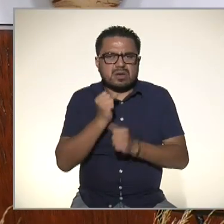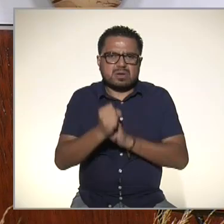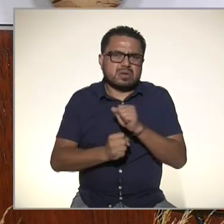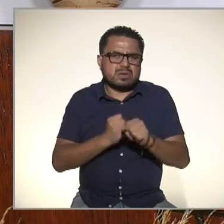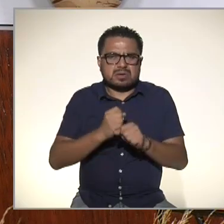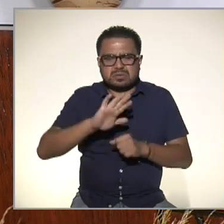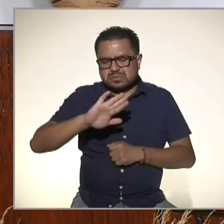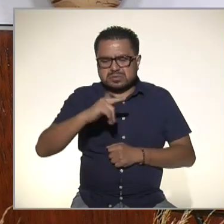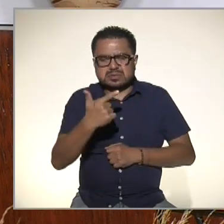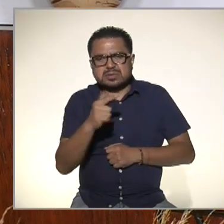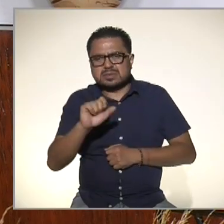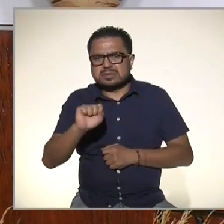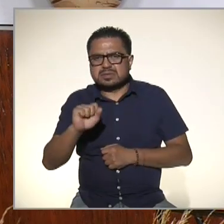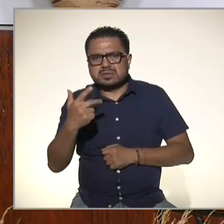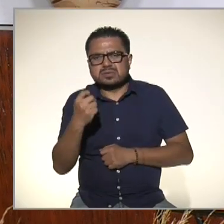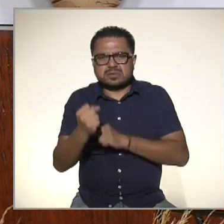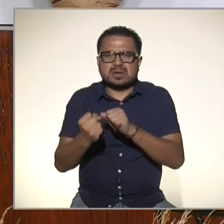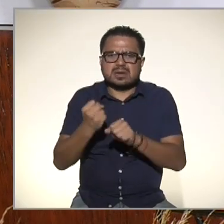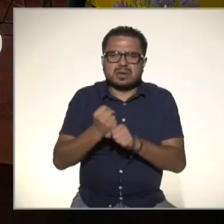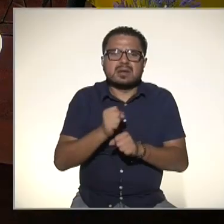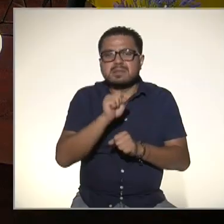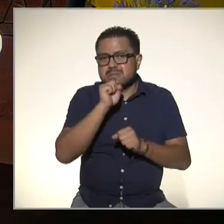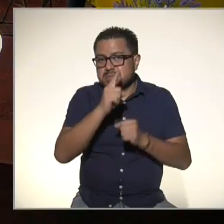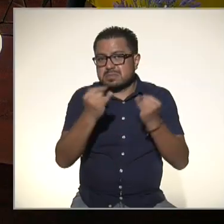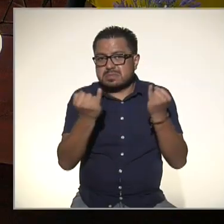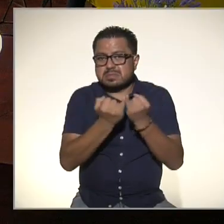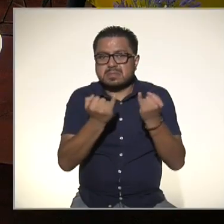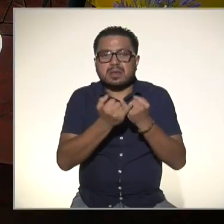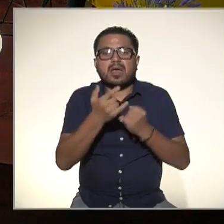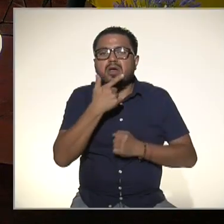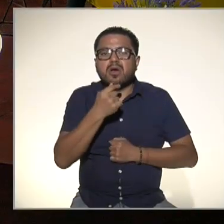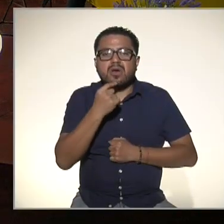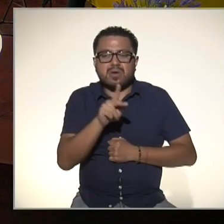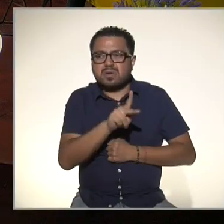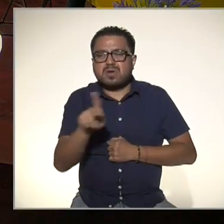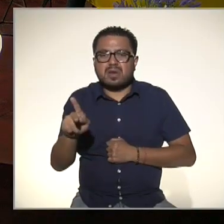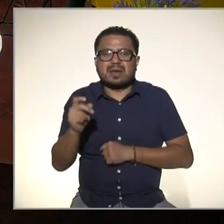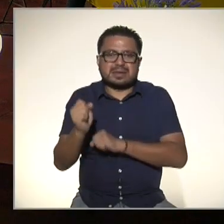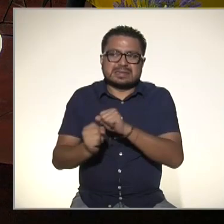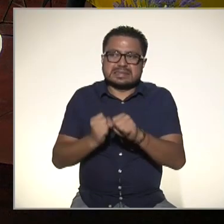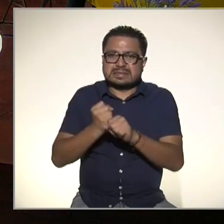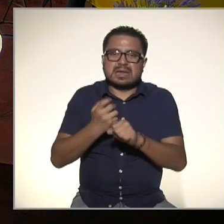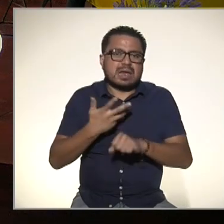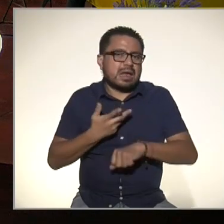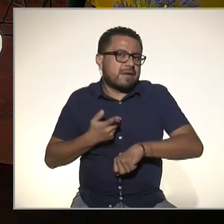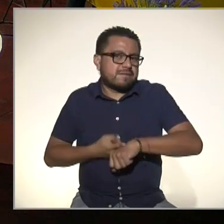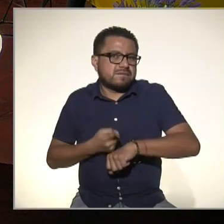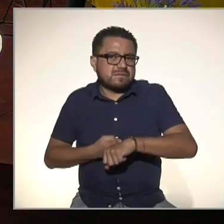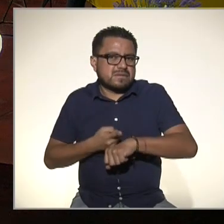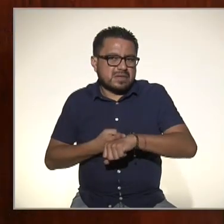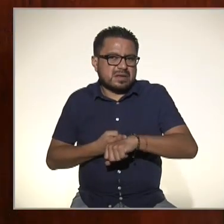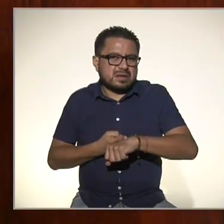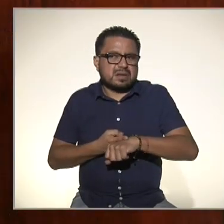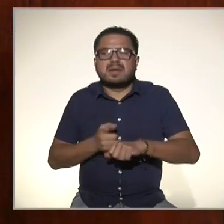57 y 68 años. También porque muchos de los hombres a esa edad ya al tener enfermedades